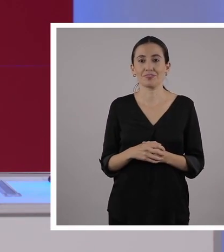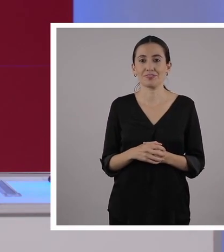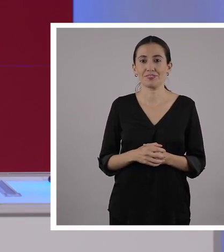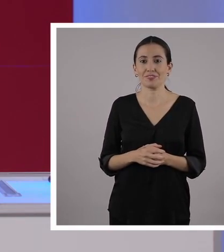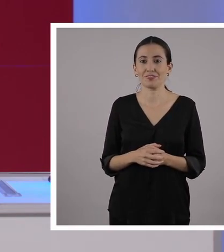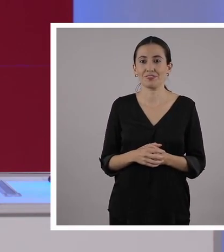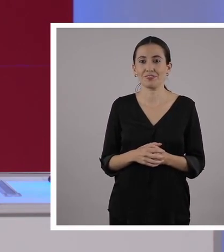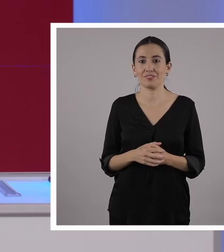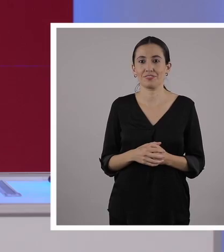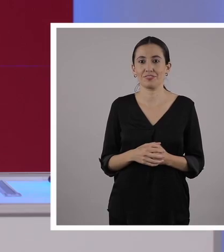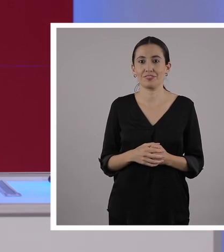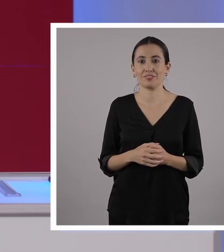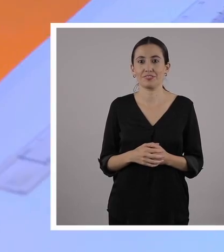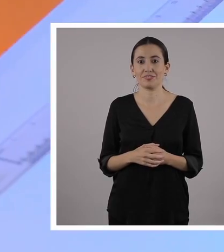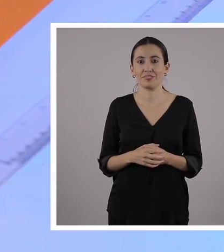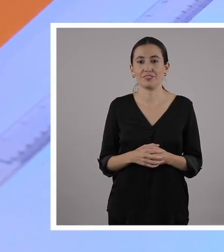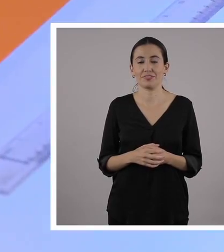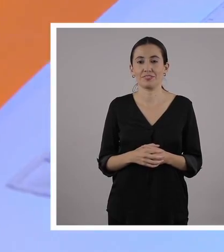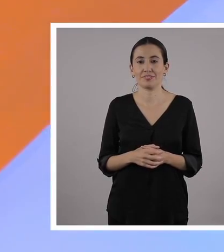cubo.